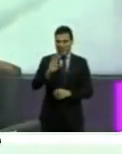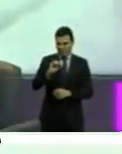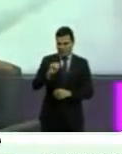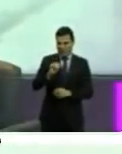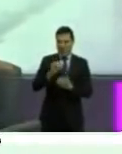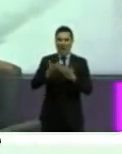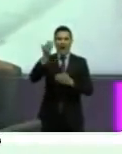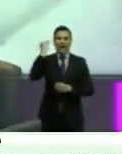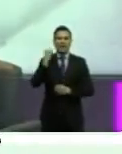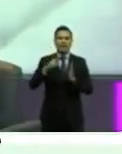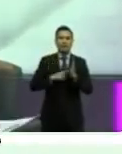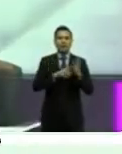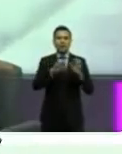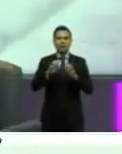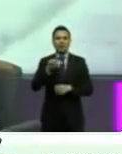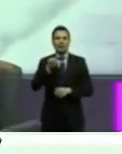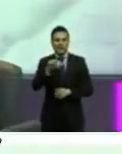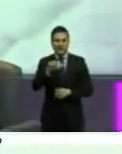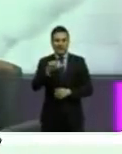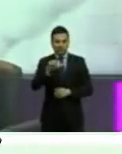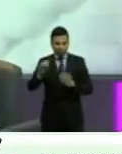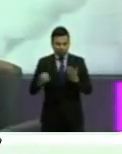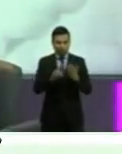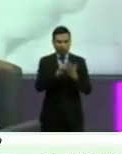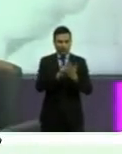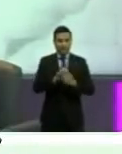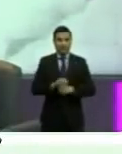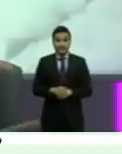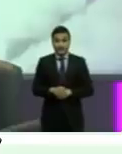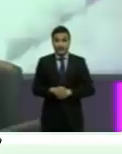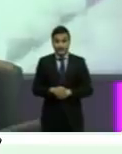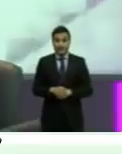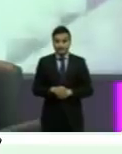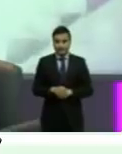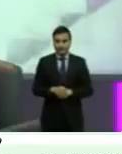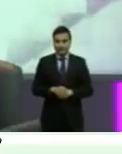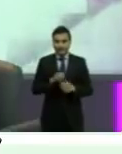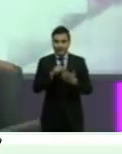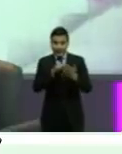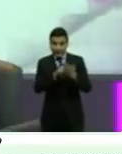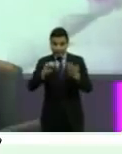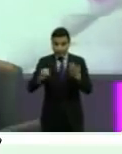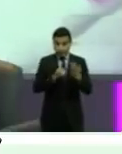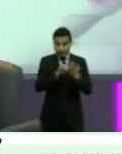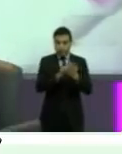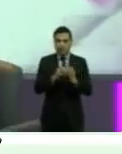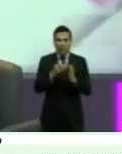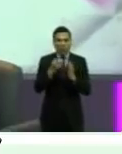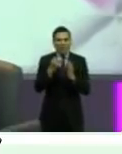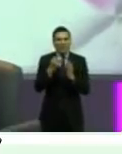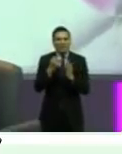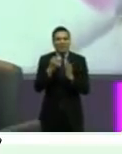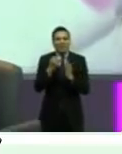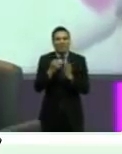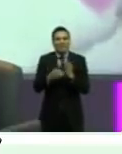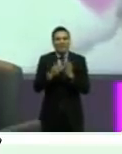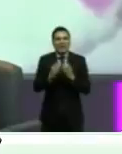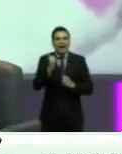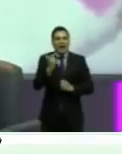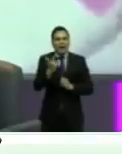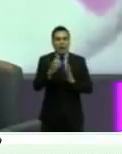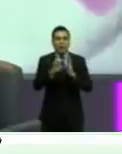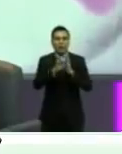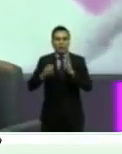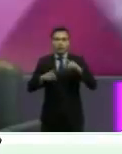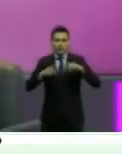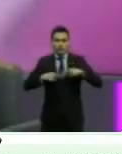desde 1917 había dejado sin un brazo a los mexicanos para que, así como tenemos el derecho de